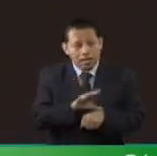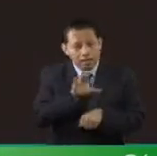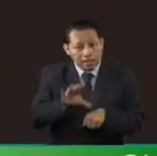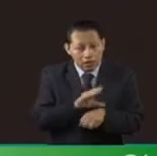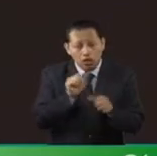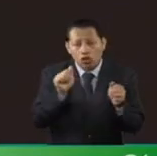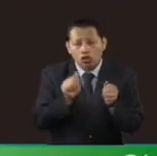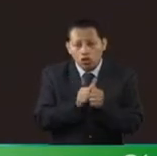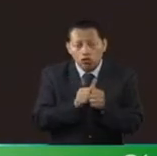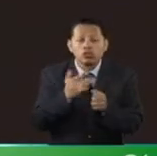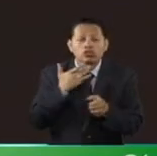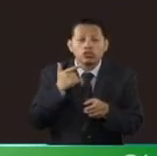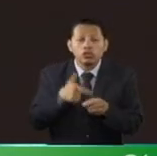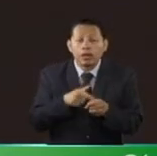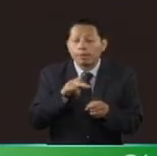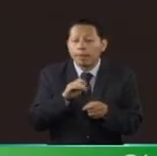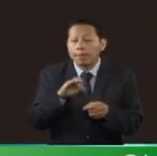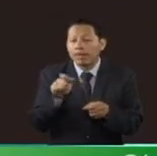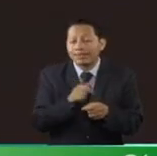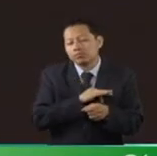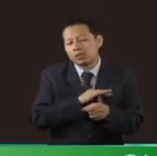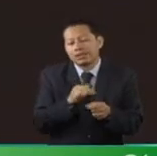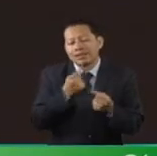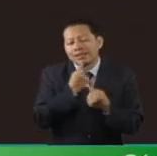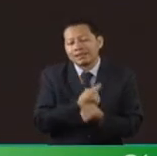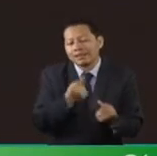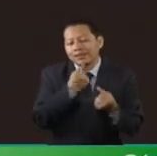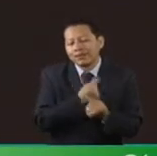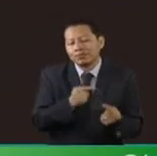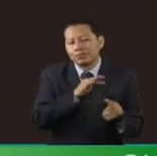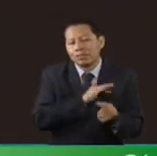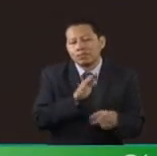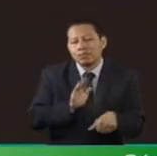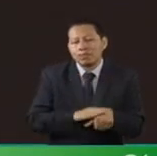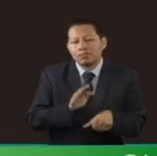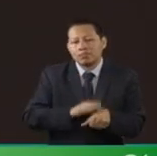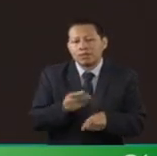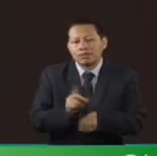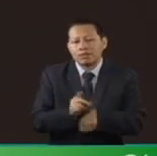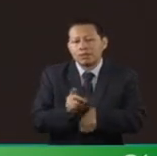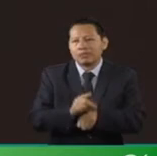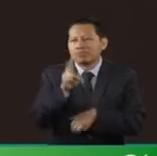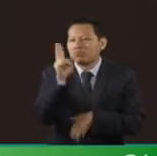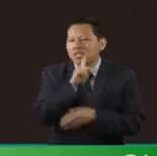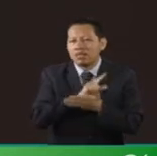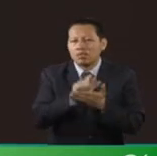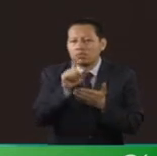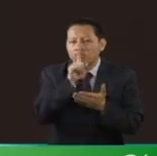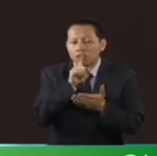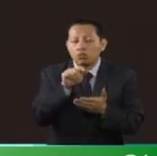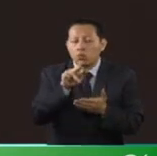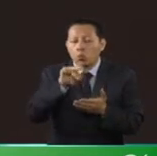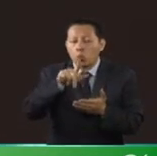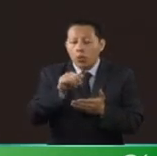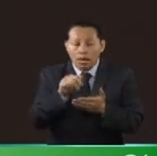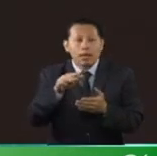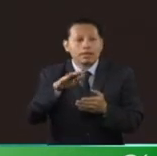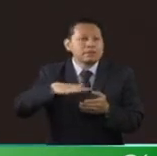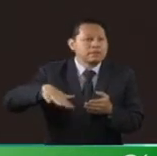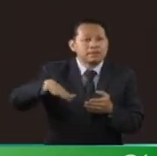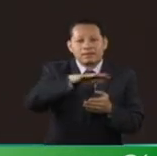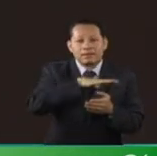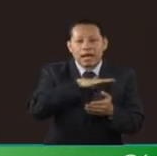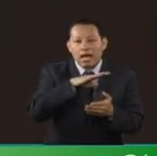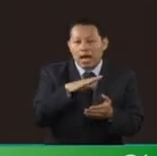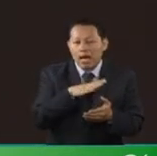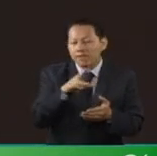con combustóleo de Pemex, condenan a las niñeces a más días sin aire limpio, donde la refinería de Tula envenena el aire de la zona